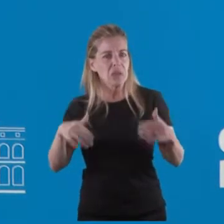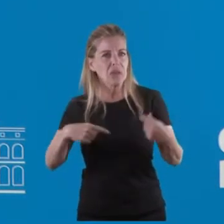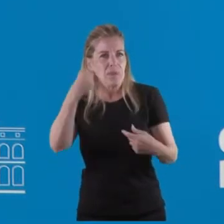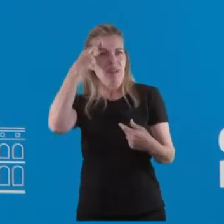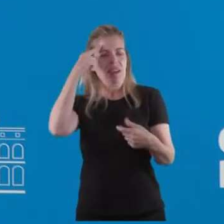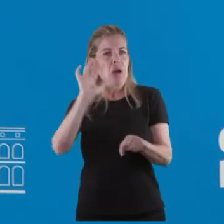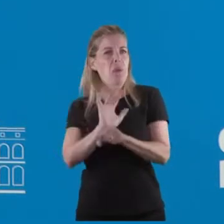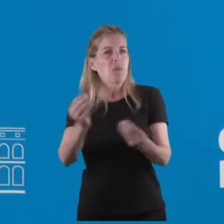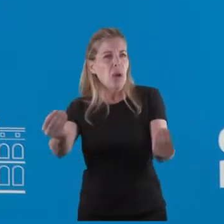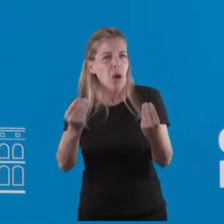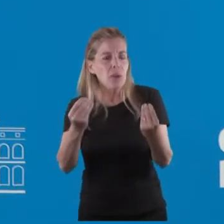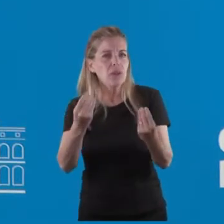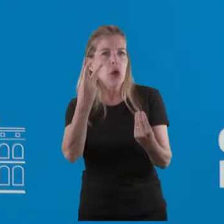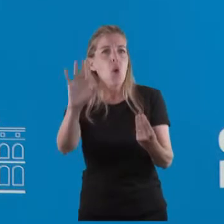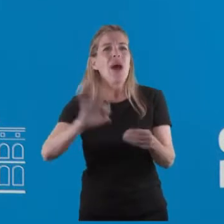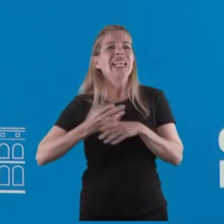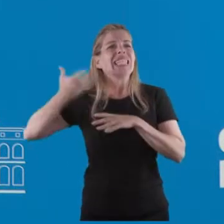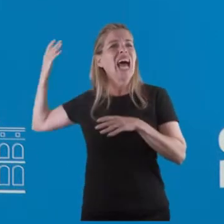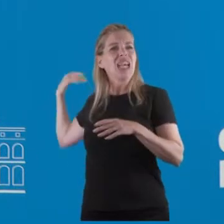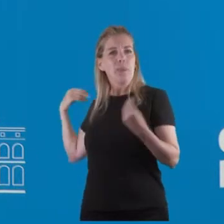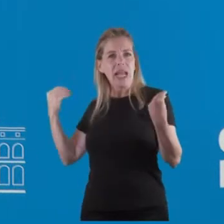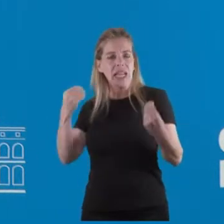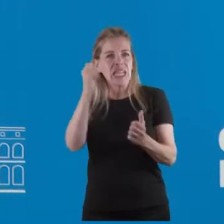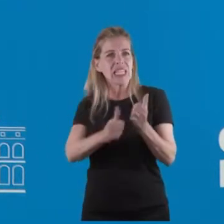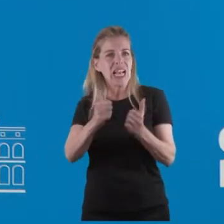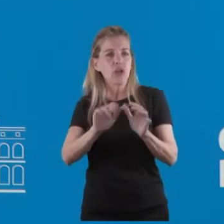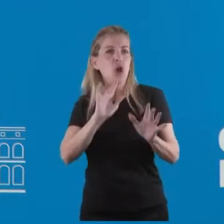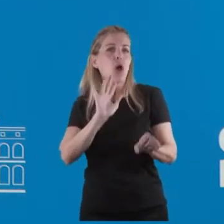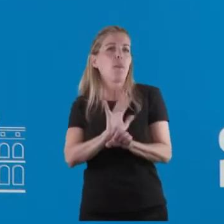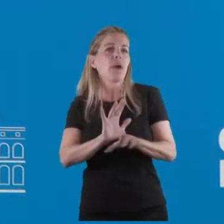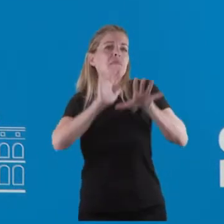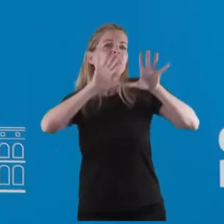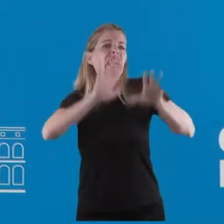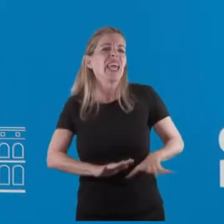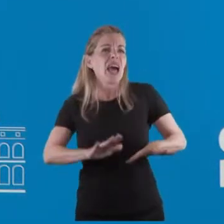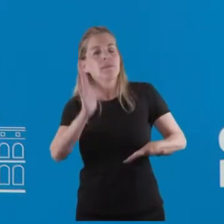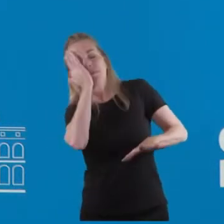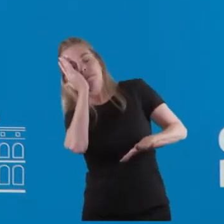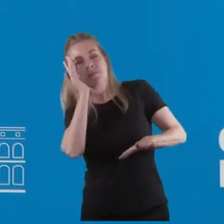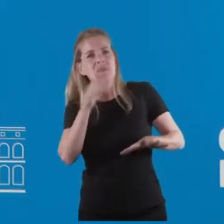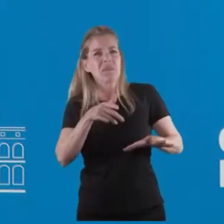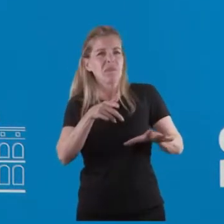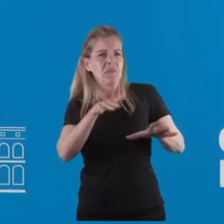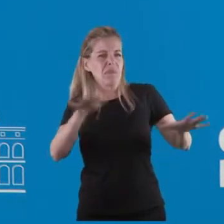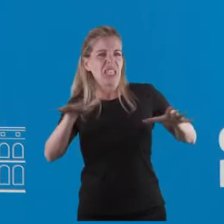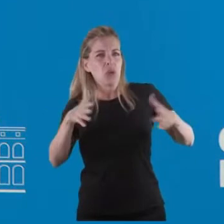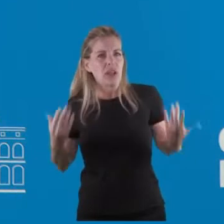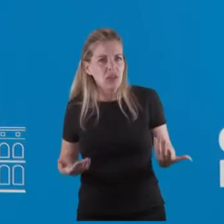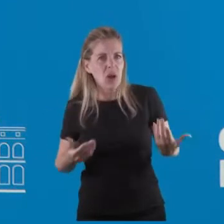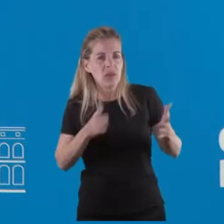años en la lectura de la política internacional y es haberse quedado en un mundo donde digo pasaron un montón de cosas cayó el muro de